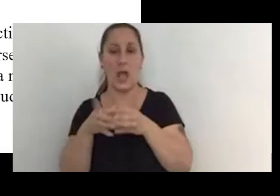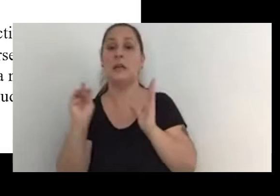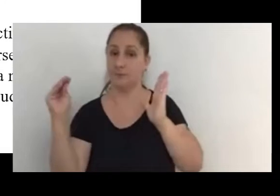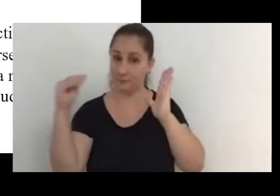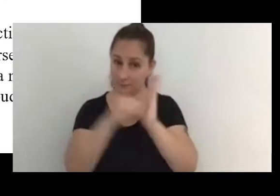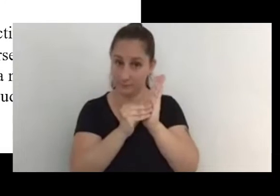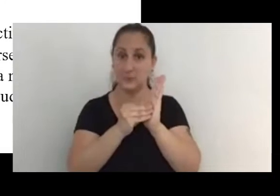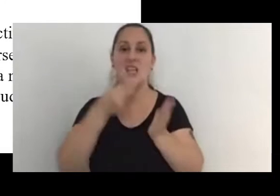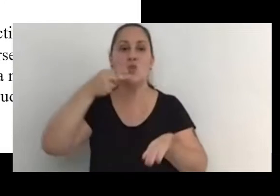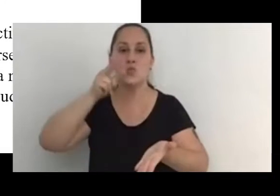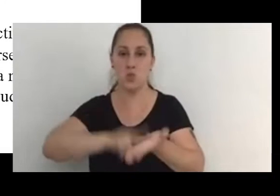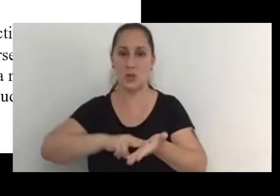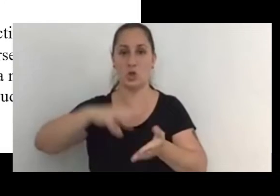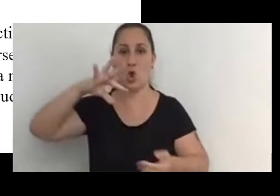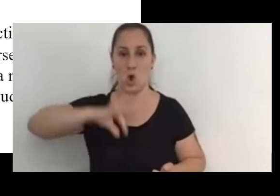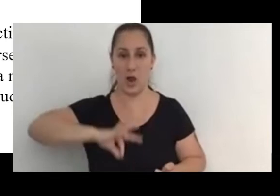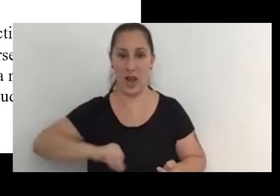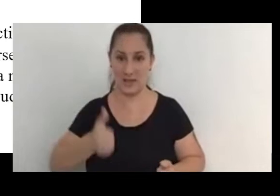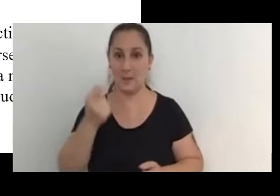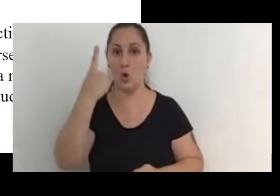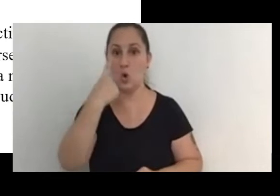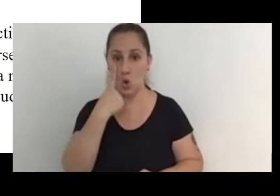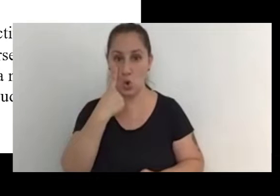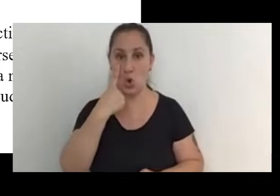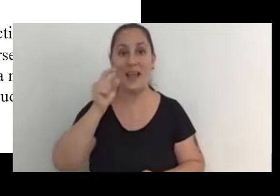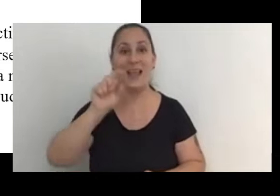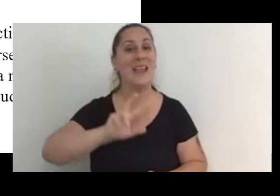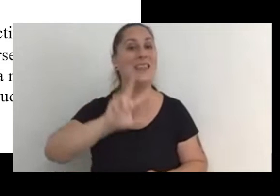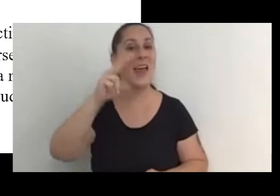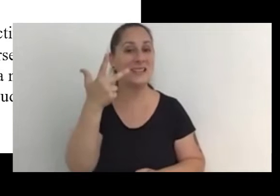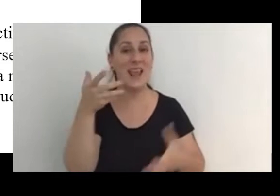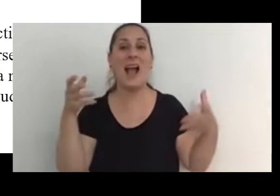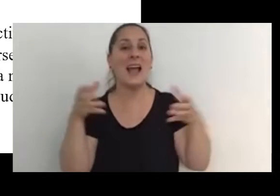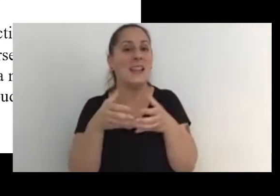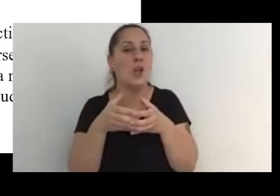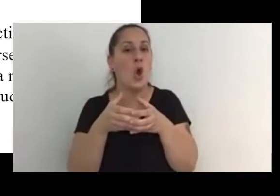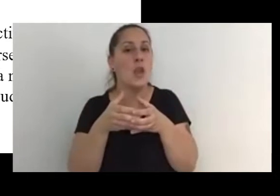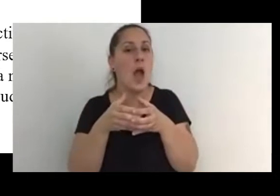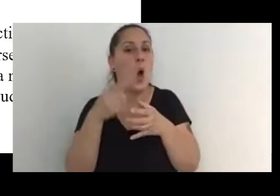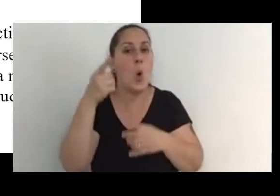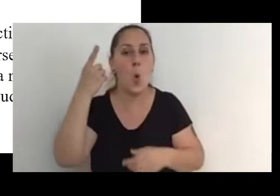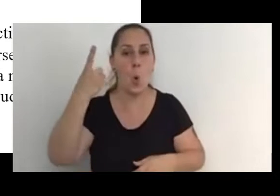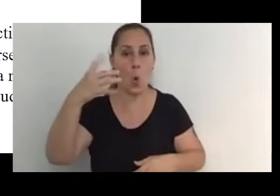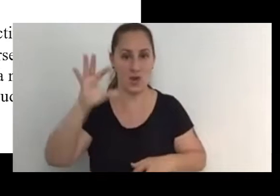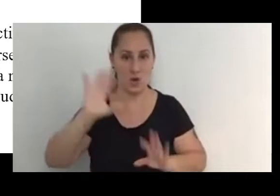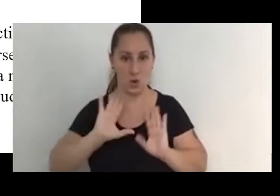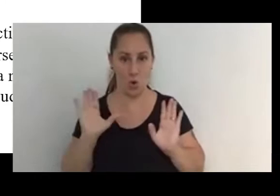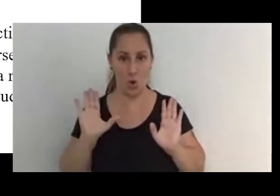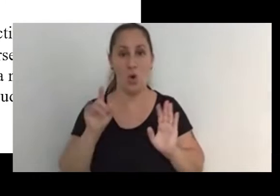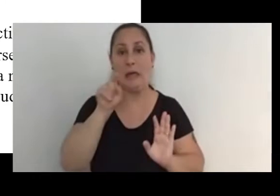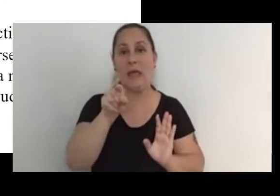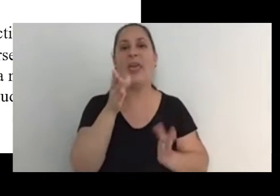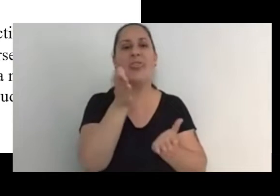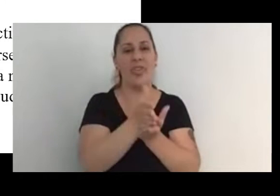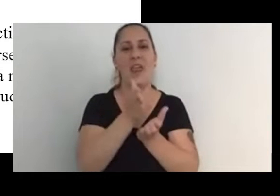a las ganancias. Y acá, cuidado, tercera categoría únicamente, quienes tendrán derecho a